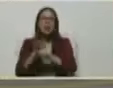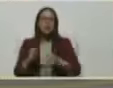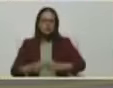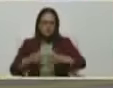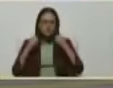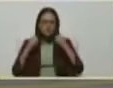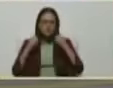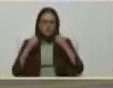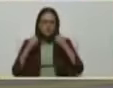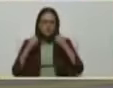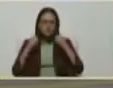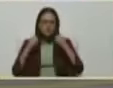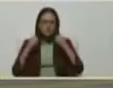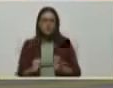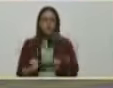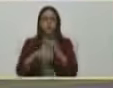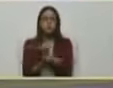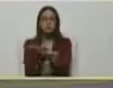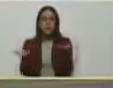Yo les digo,